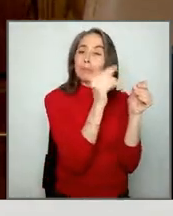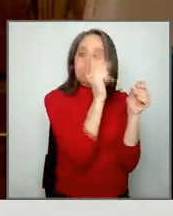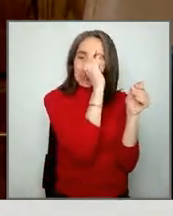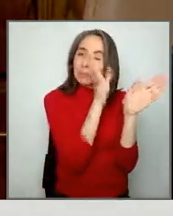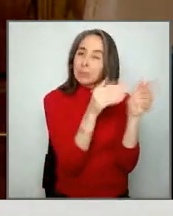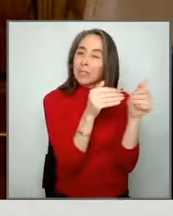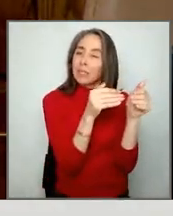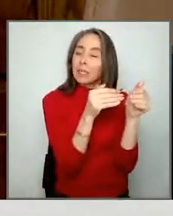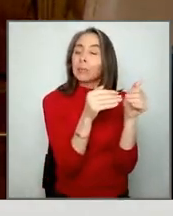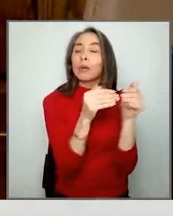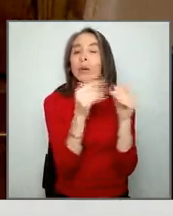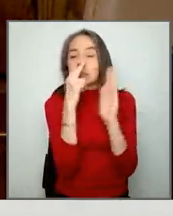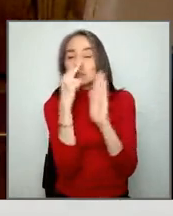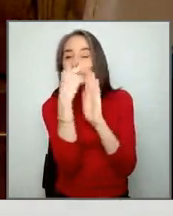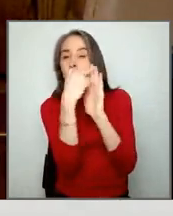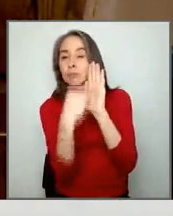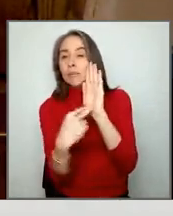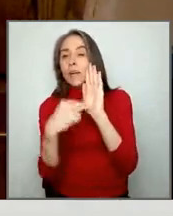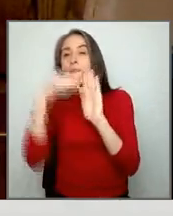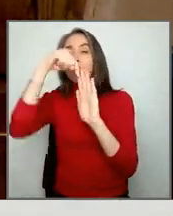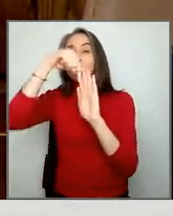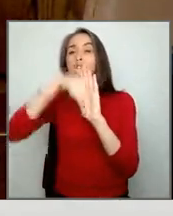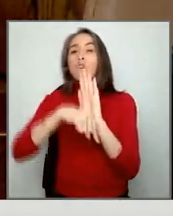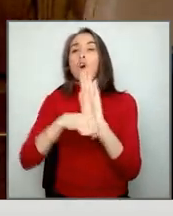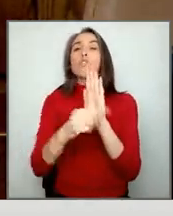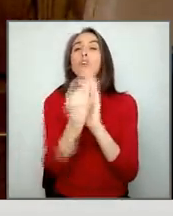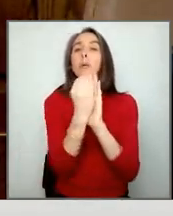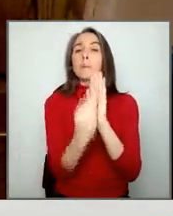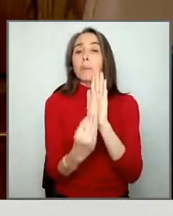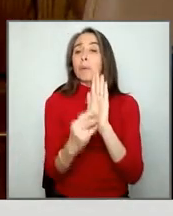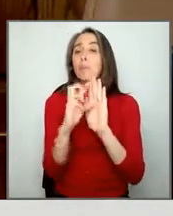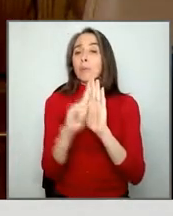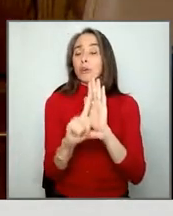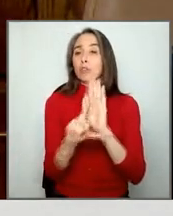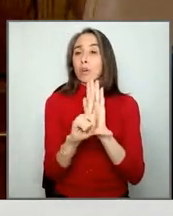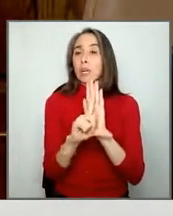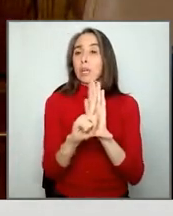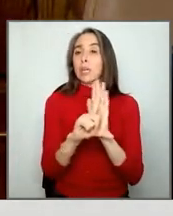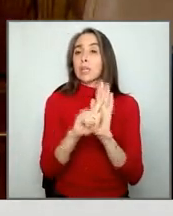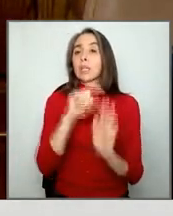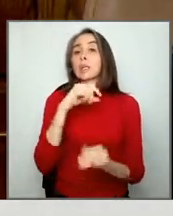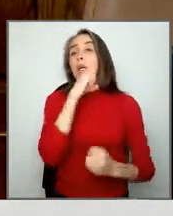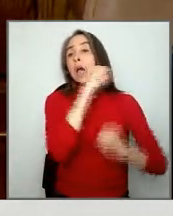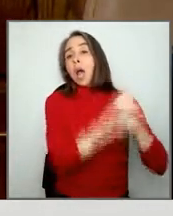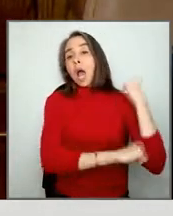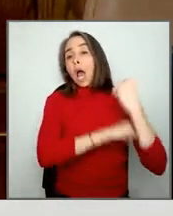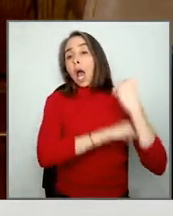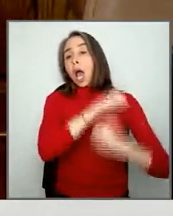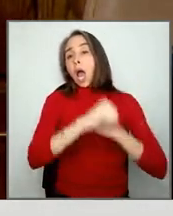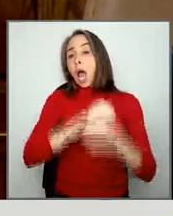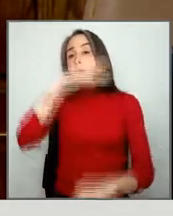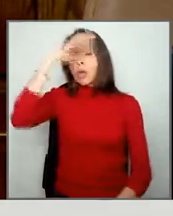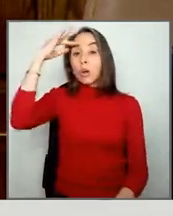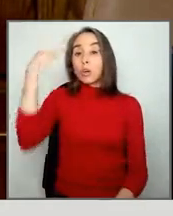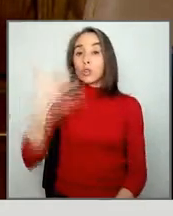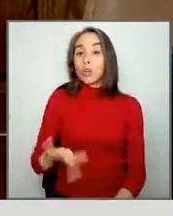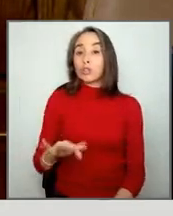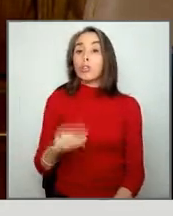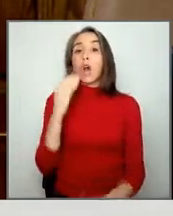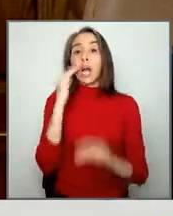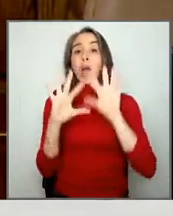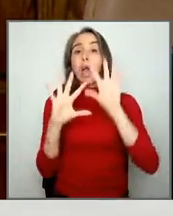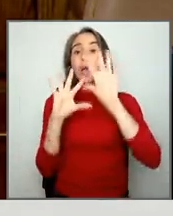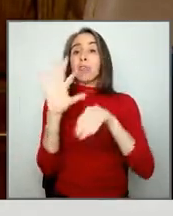fondo en el fondo hubo un proyecto de ley que le costó muchos años prácticamente una década a este parlamento sacar adelante